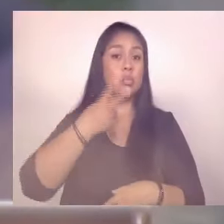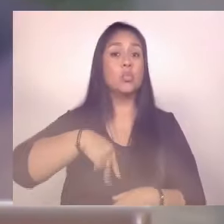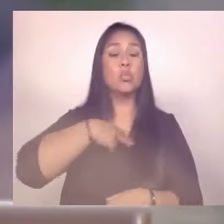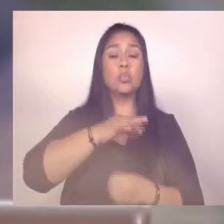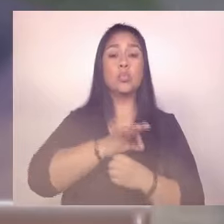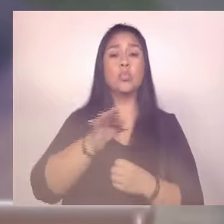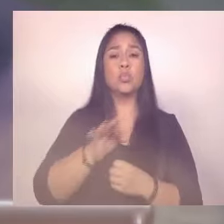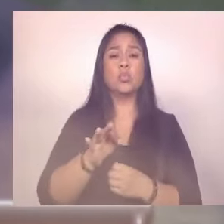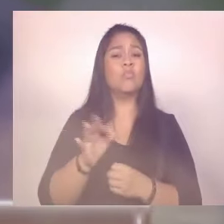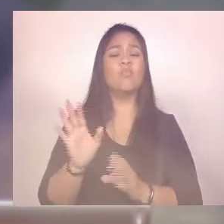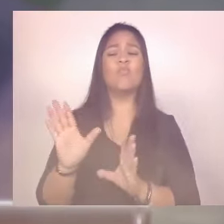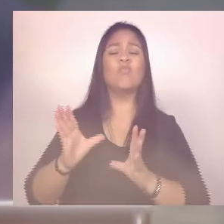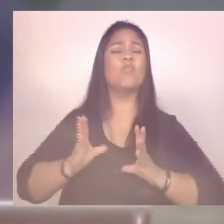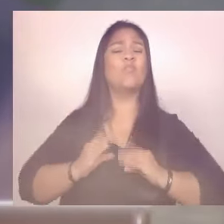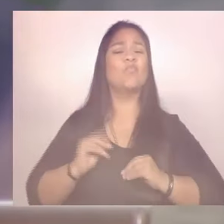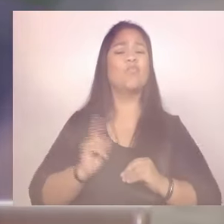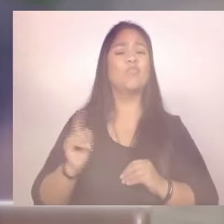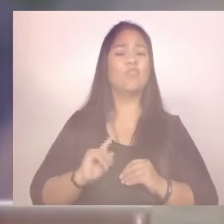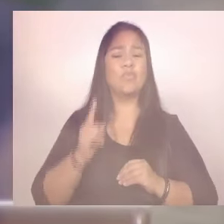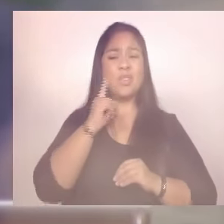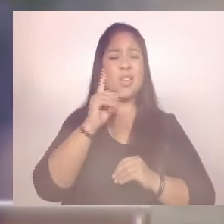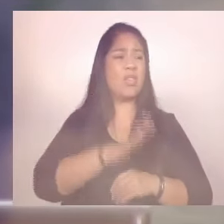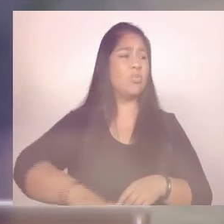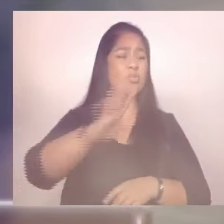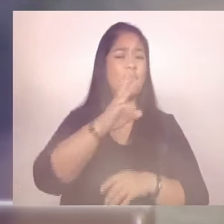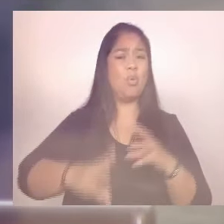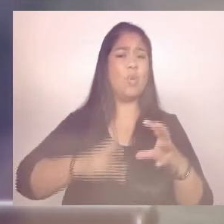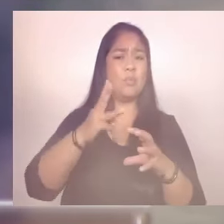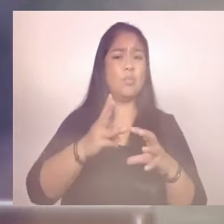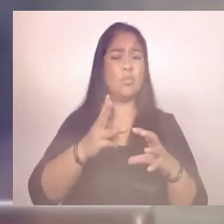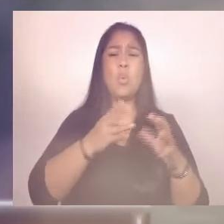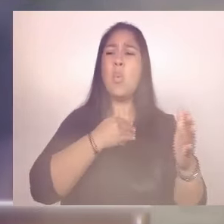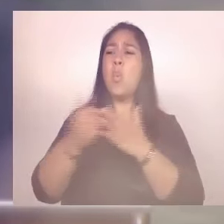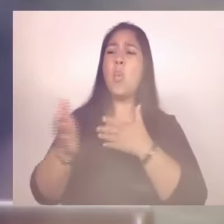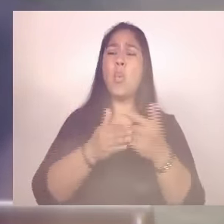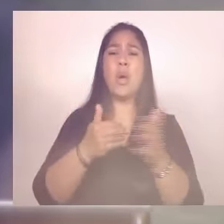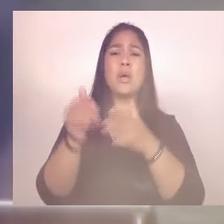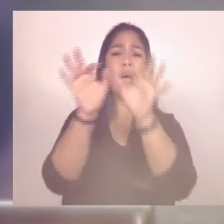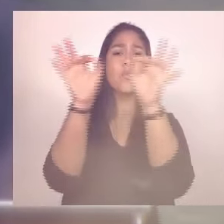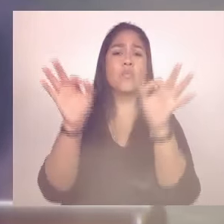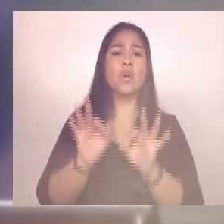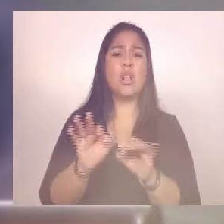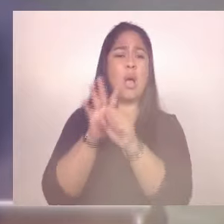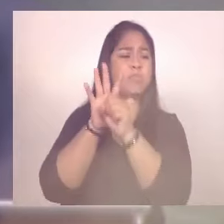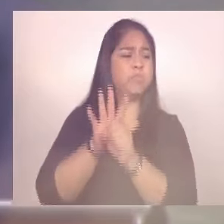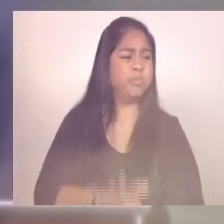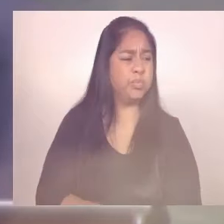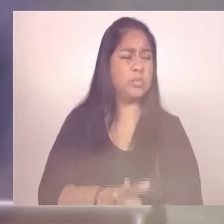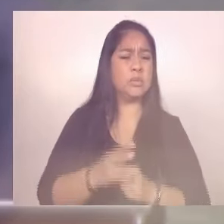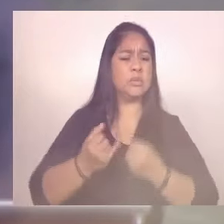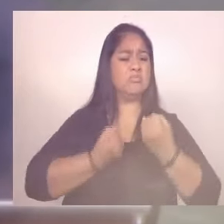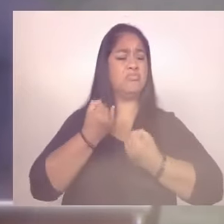pueblos. Rechazamos en el hemisferio y en todo el mundo cualquier intento por reprimir